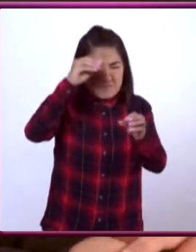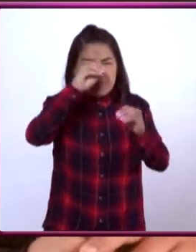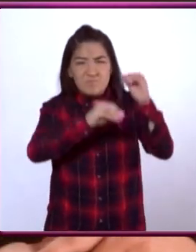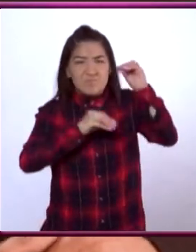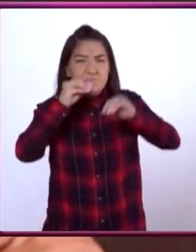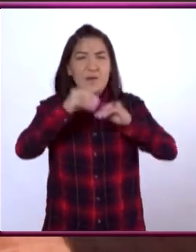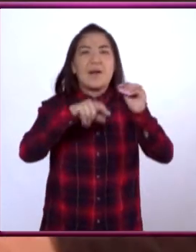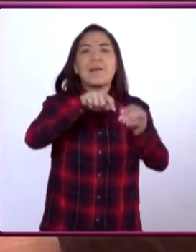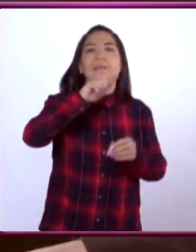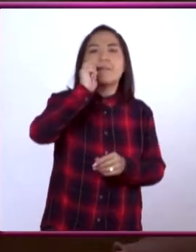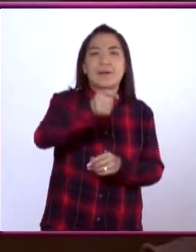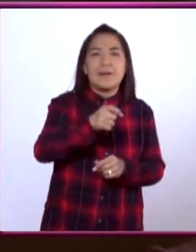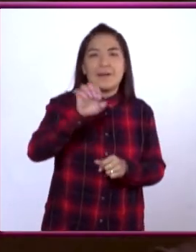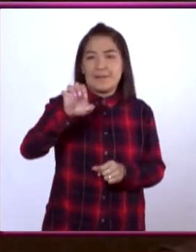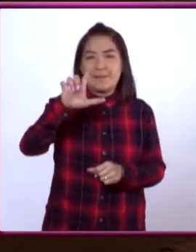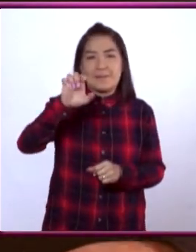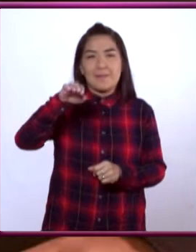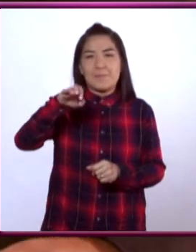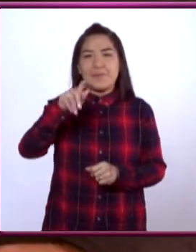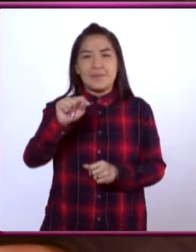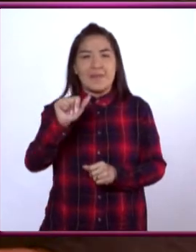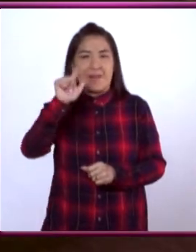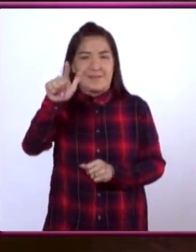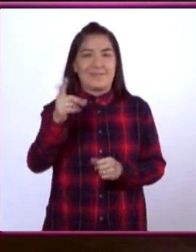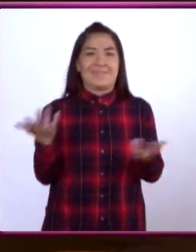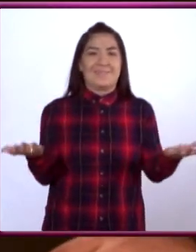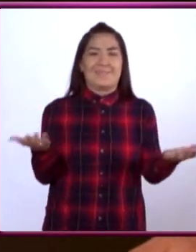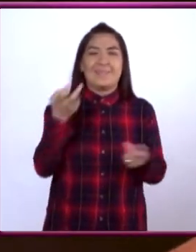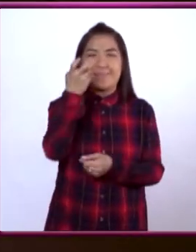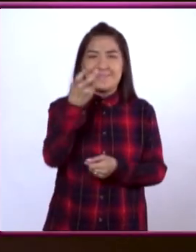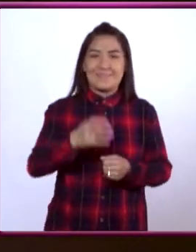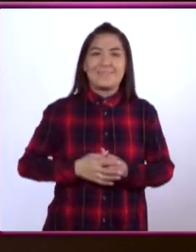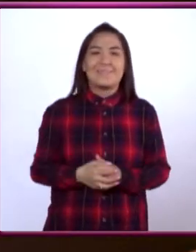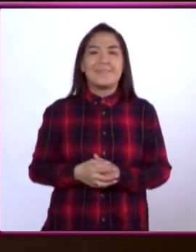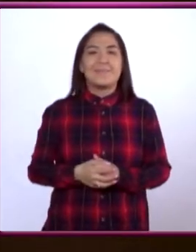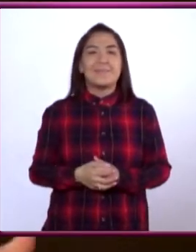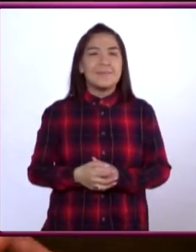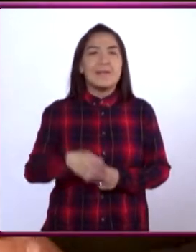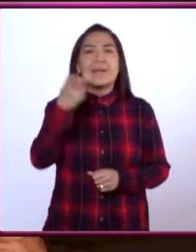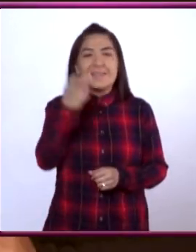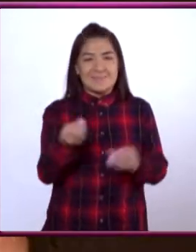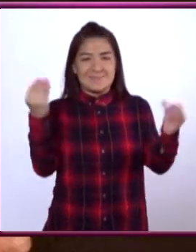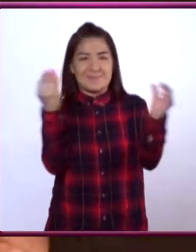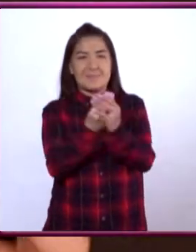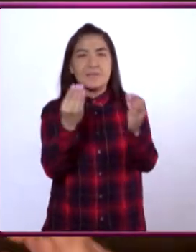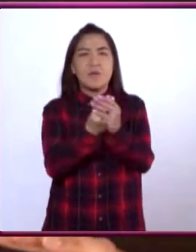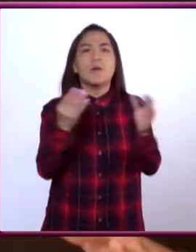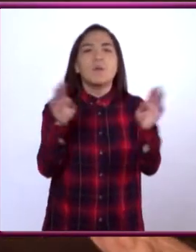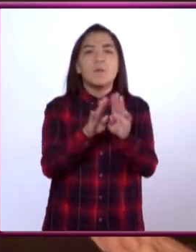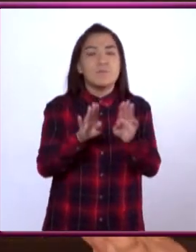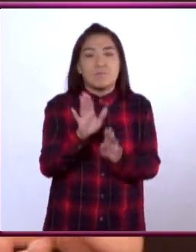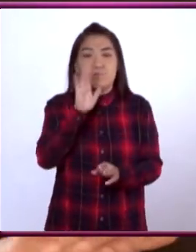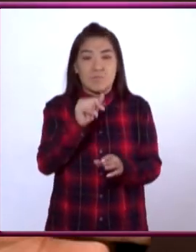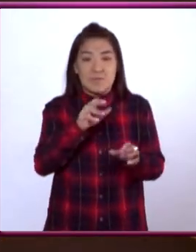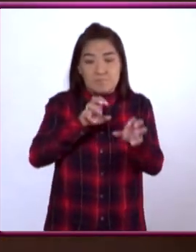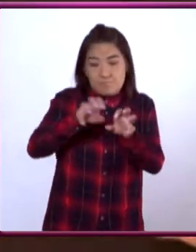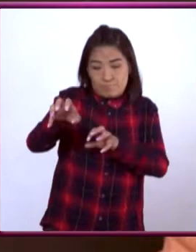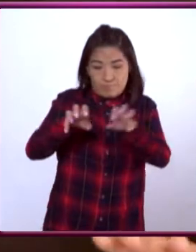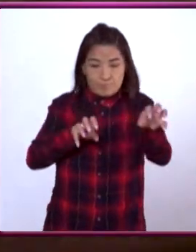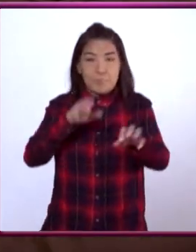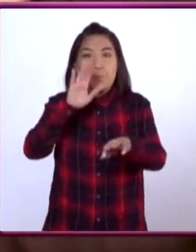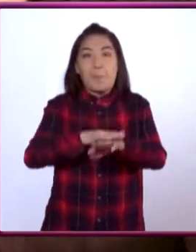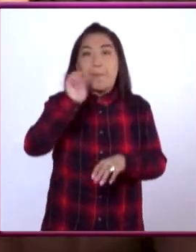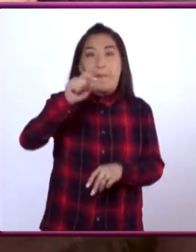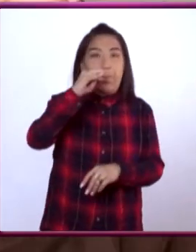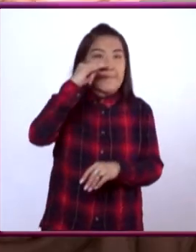andan buscando lo que vienen siendo las partículas elementales. Elemental, amiga, elemental. Esas partículas que ya no se pueden